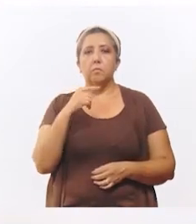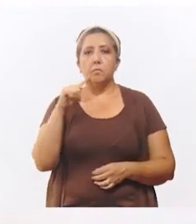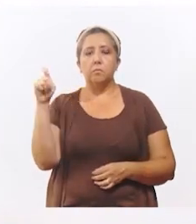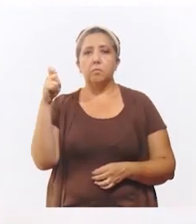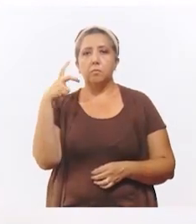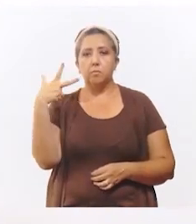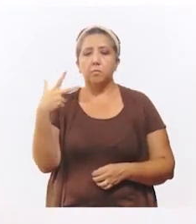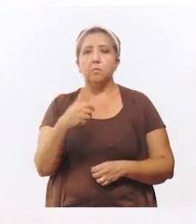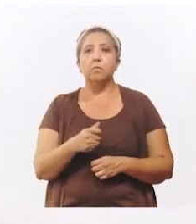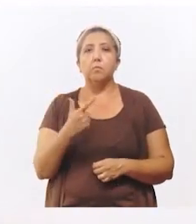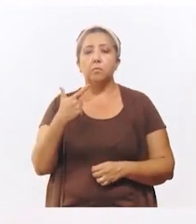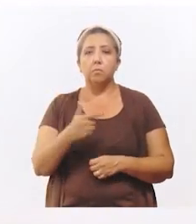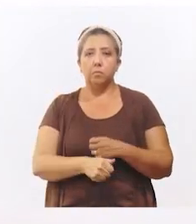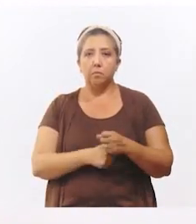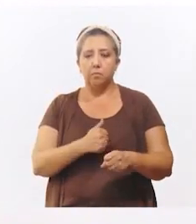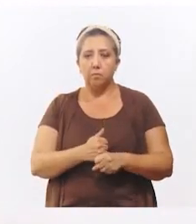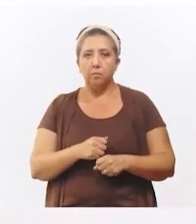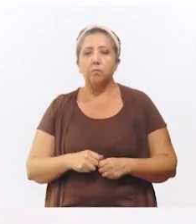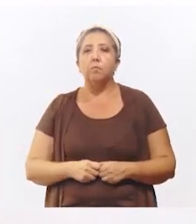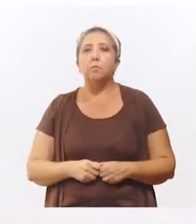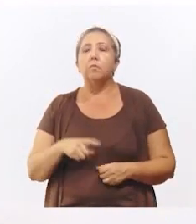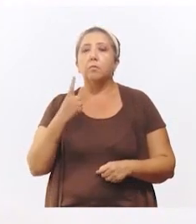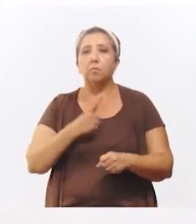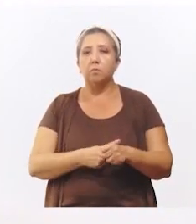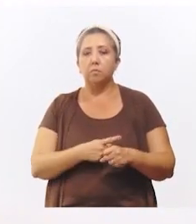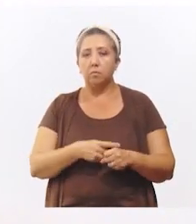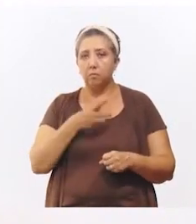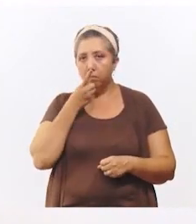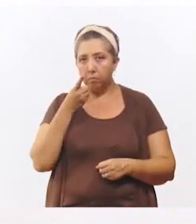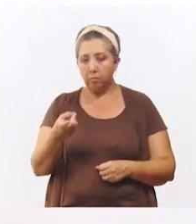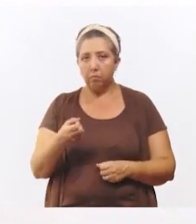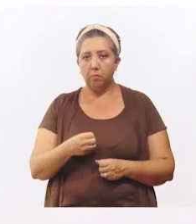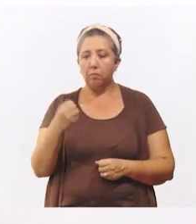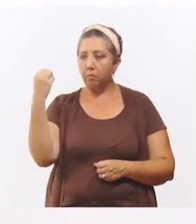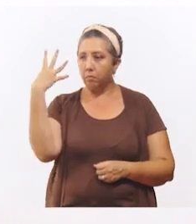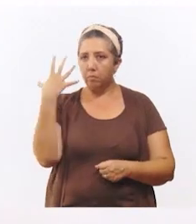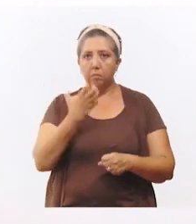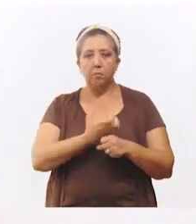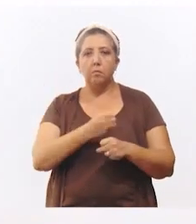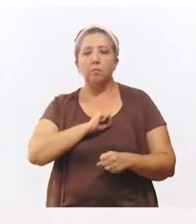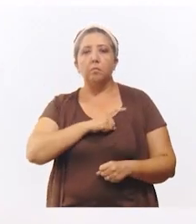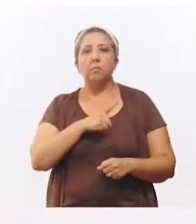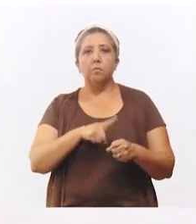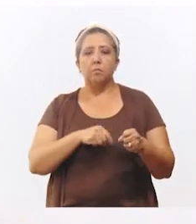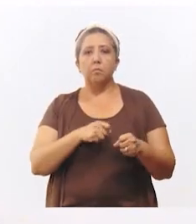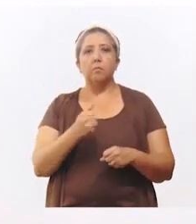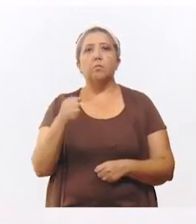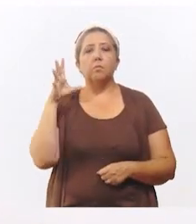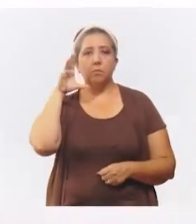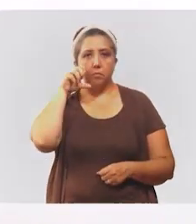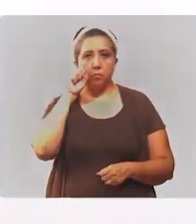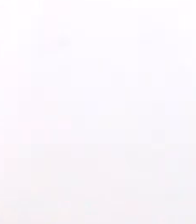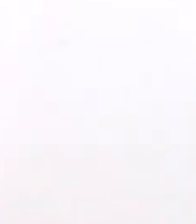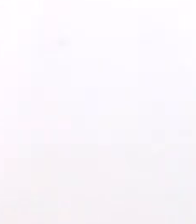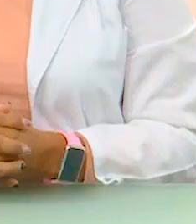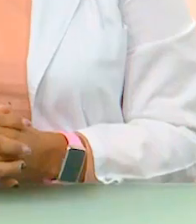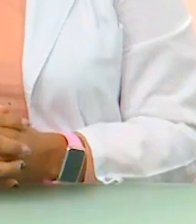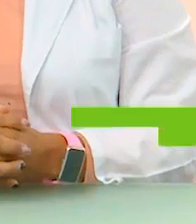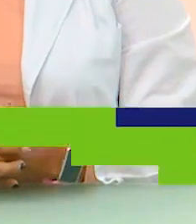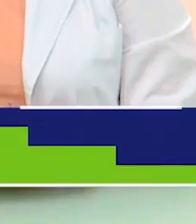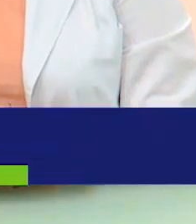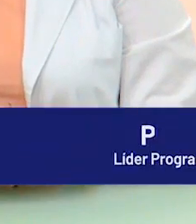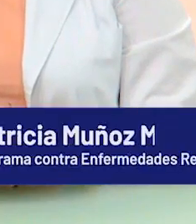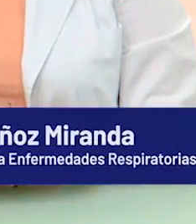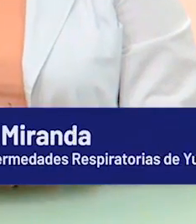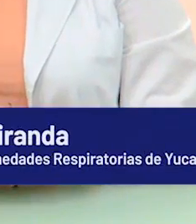a 107 años. Los indicadores semanales del Semáforo Estatal de Salud marcan color naranja. Ese es el informe